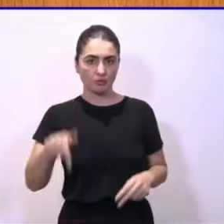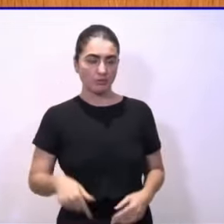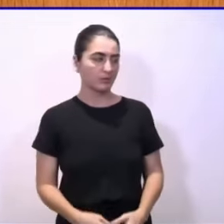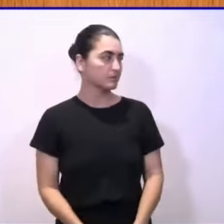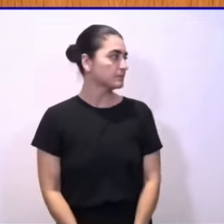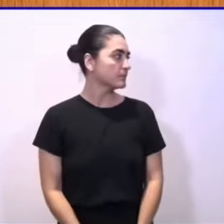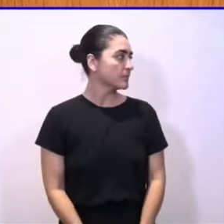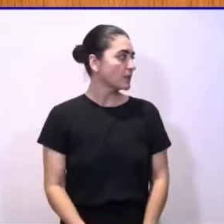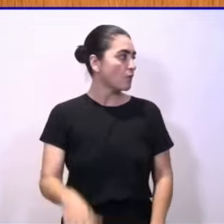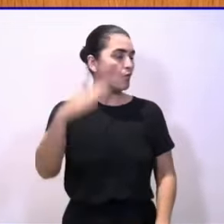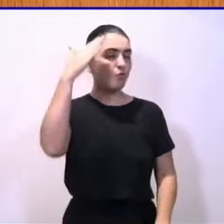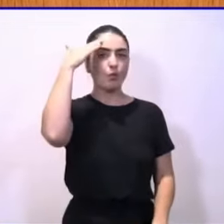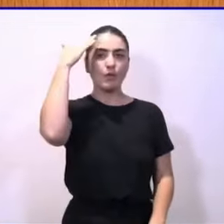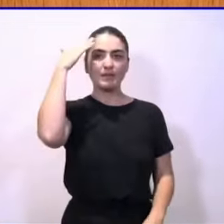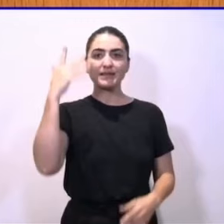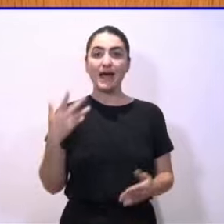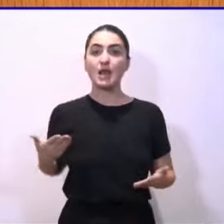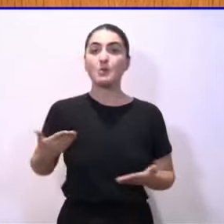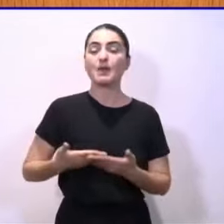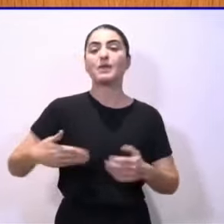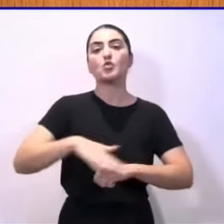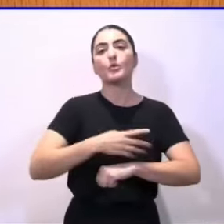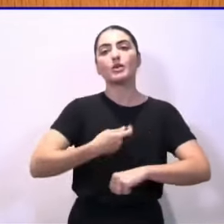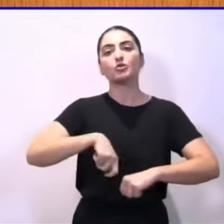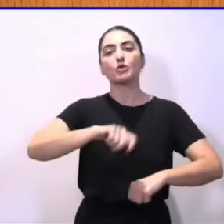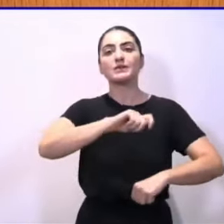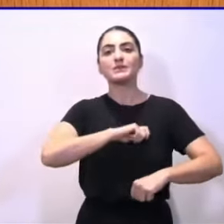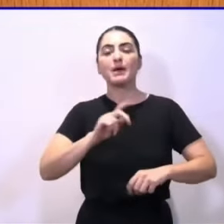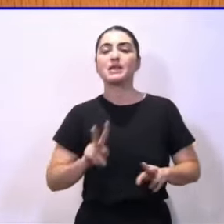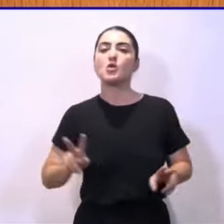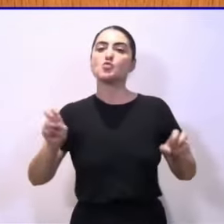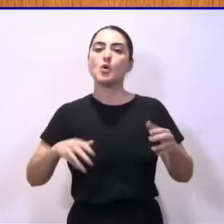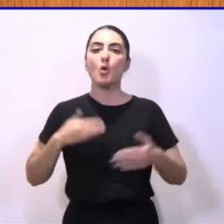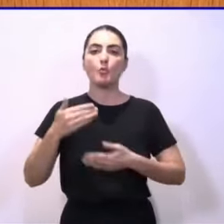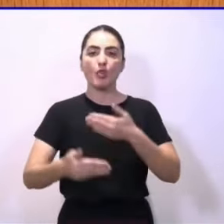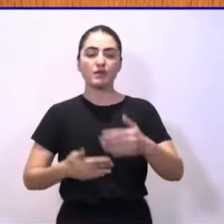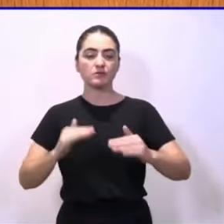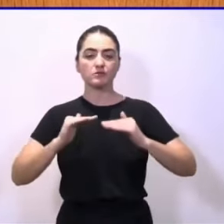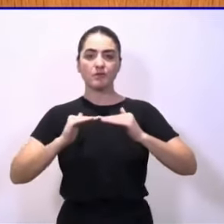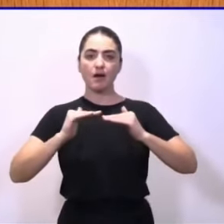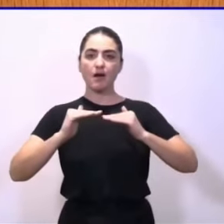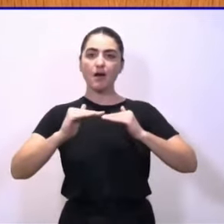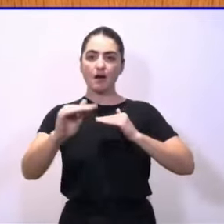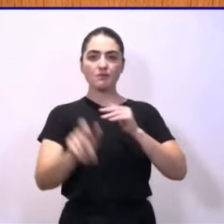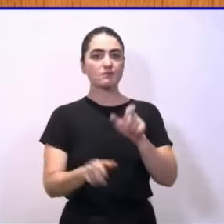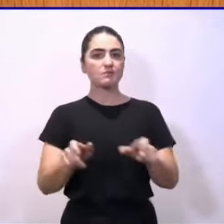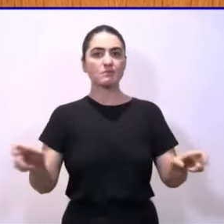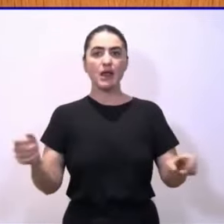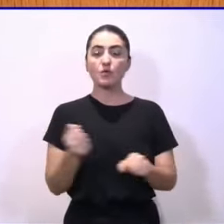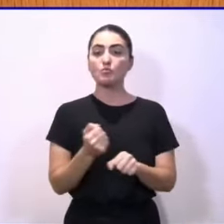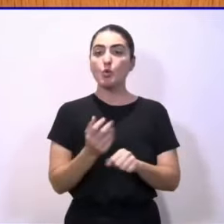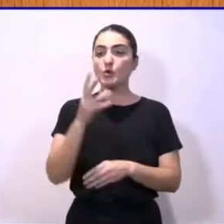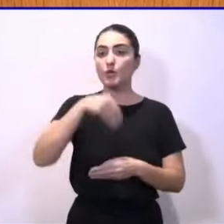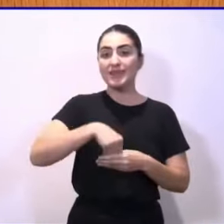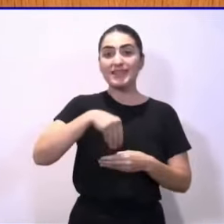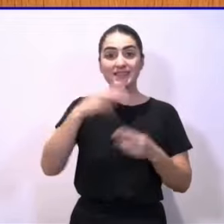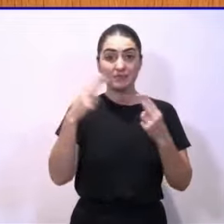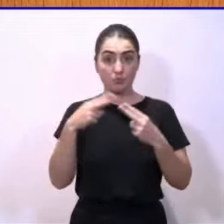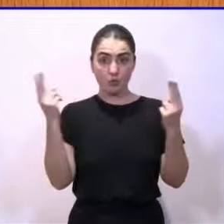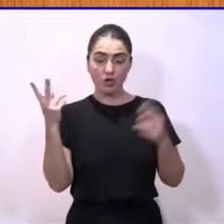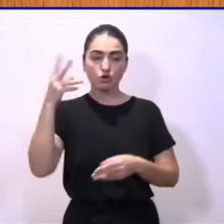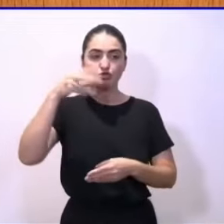Y, fundamentalmente, instar al Gobierno de España a establecer un nuevo proceso de estabilización de los empleados públicos interinos contratados en fraude de